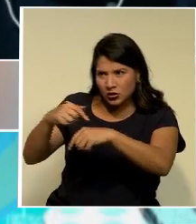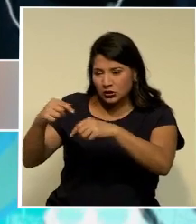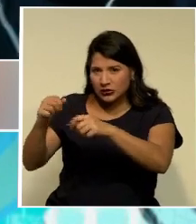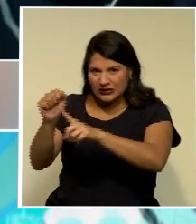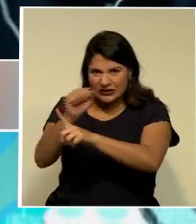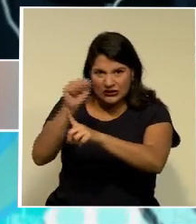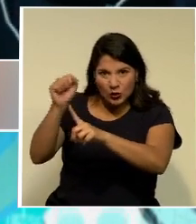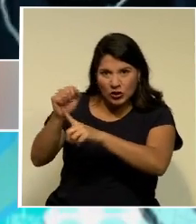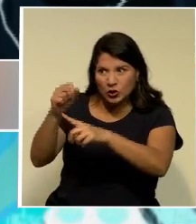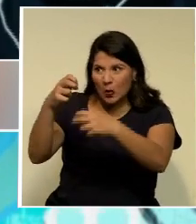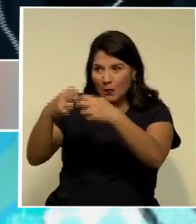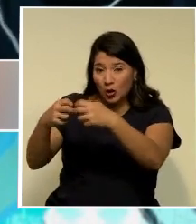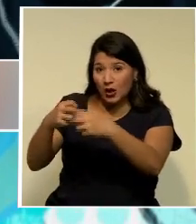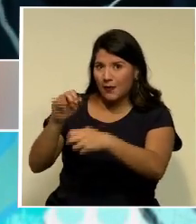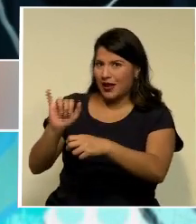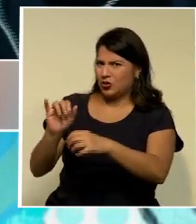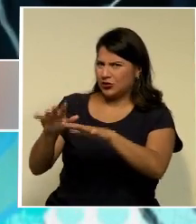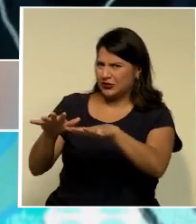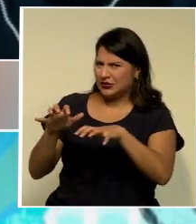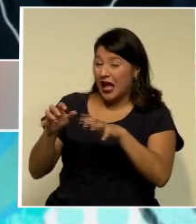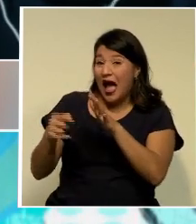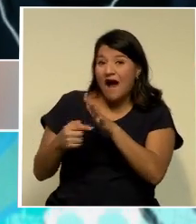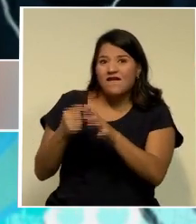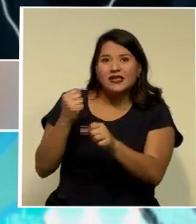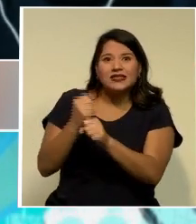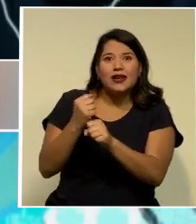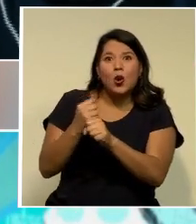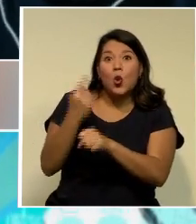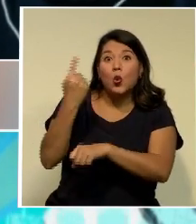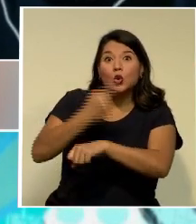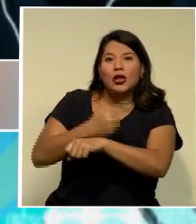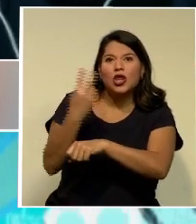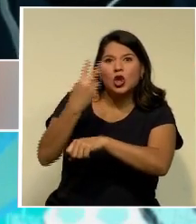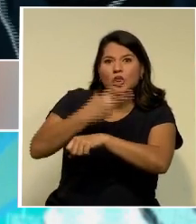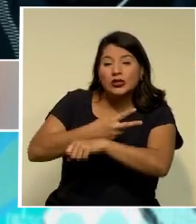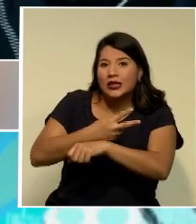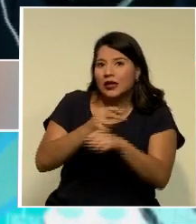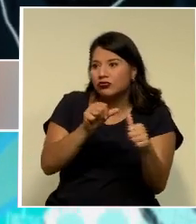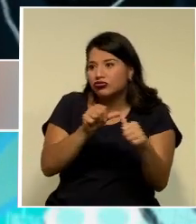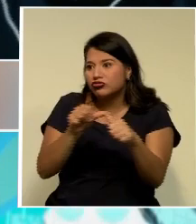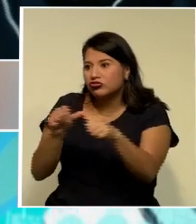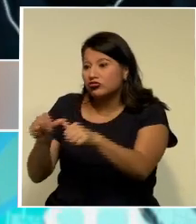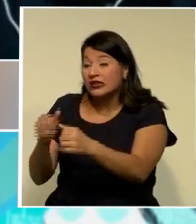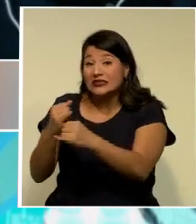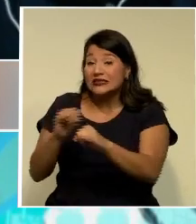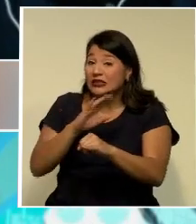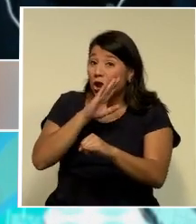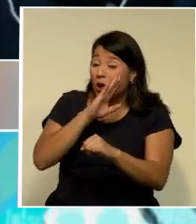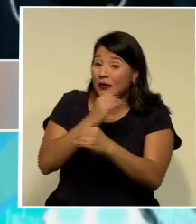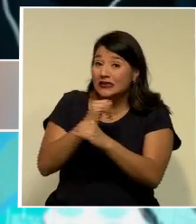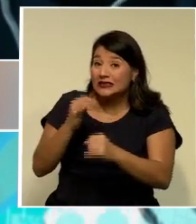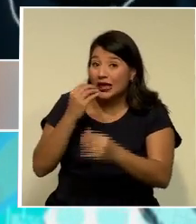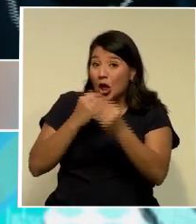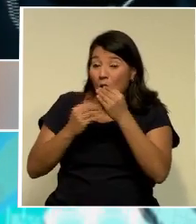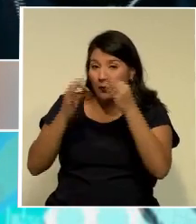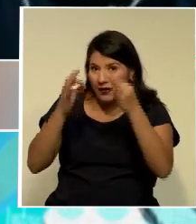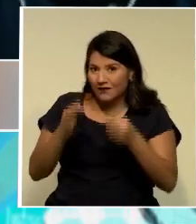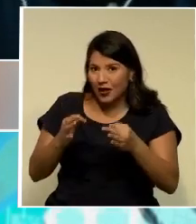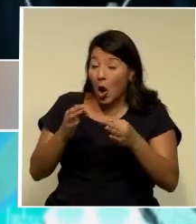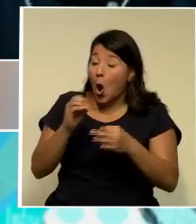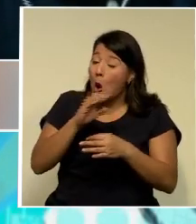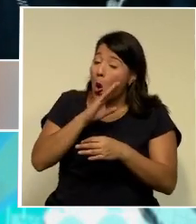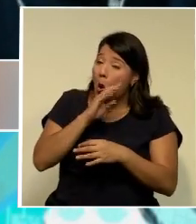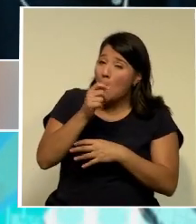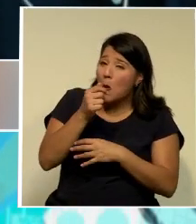A veces uno trabaja un día, 2 días seguidos sin parar, comiendo de a poquitos, durmiendo de a poquitos. No es como en las películas,